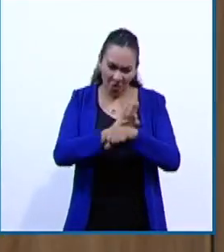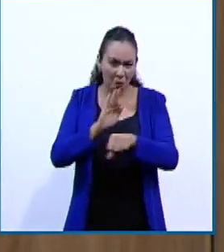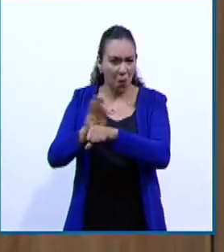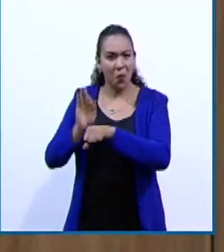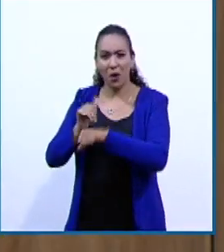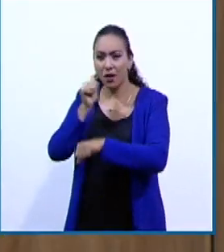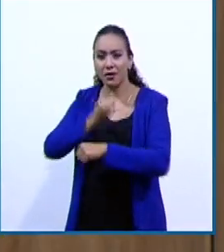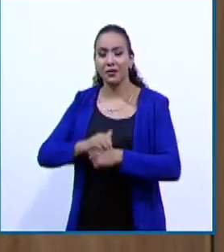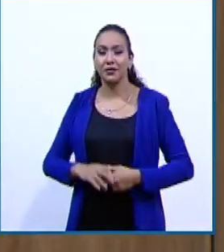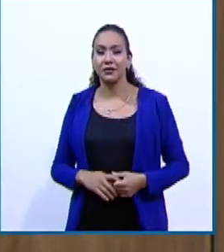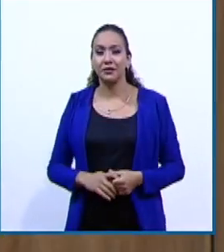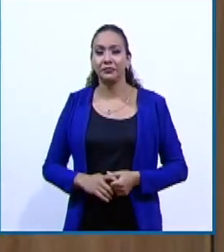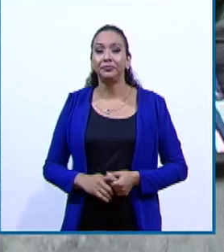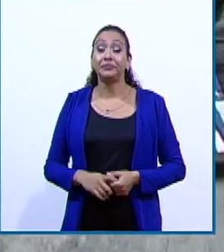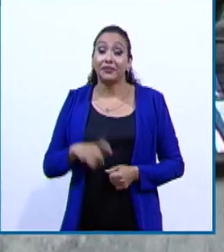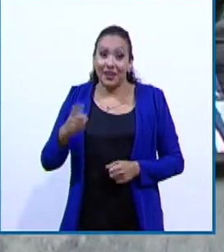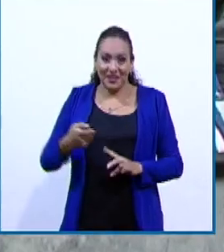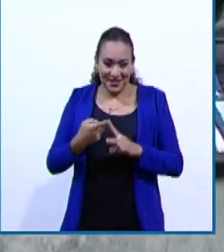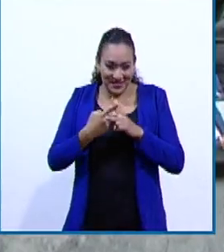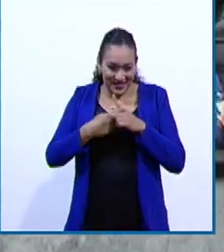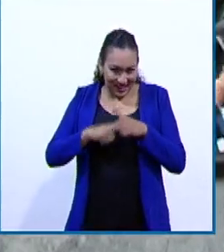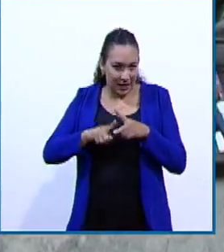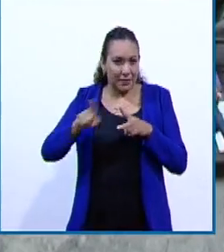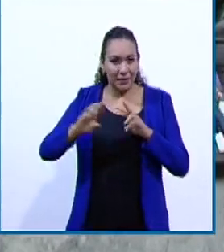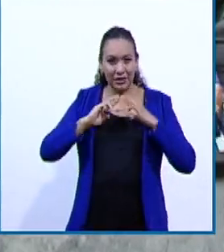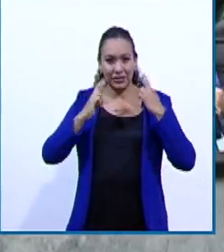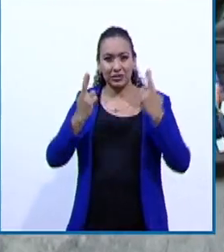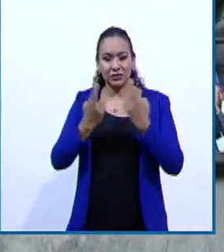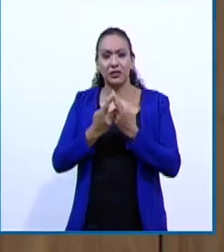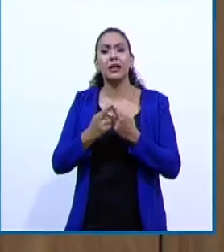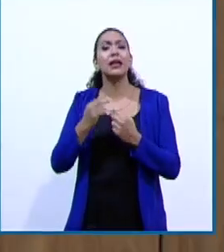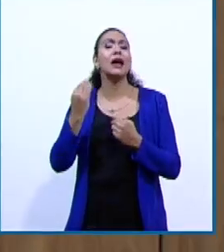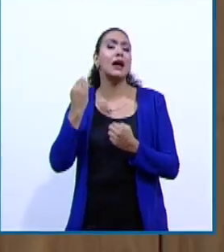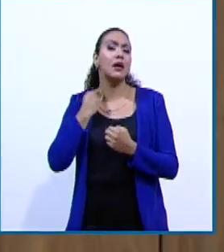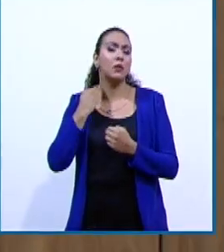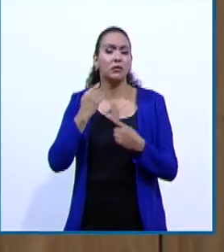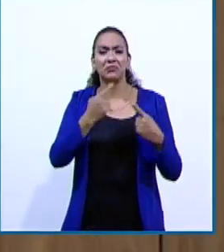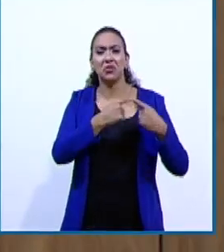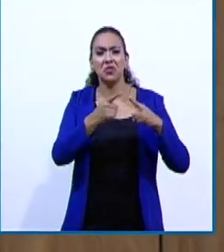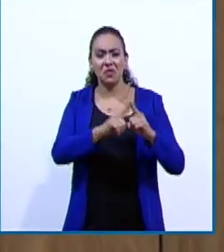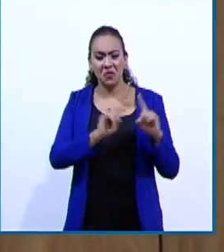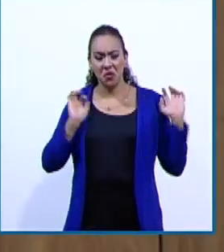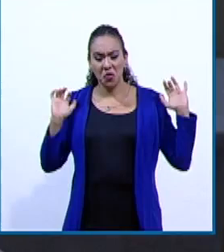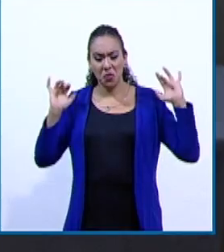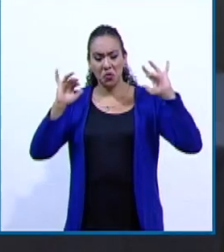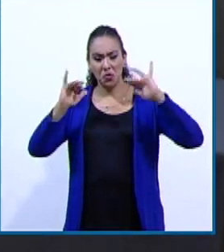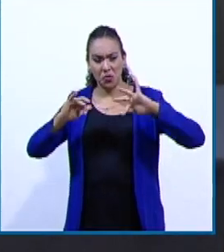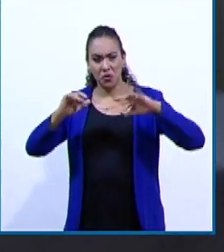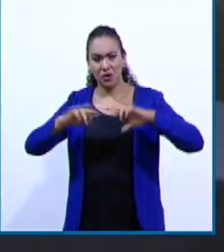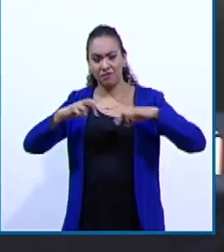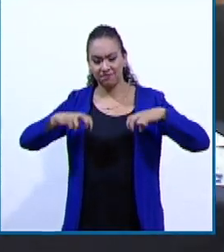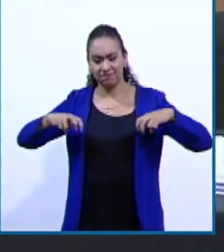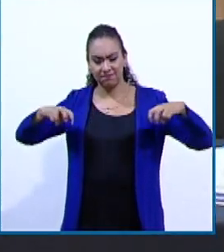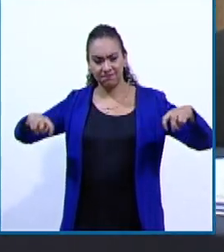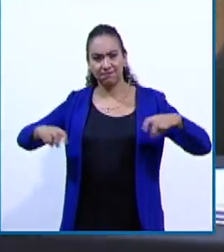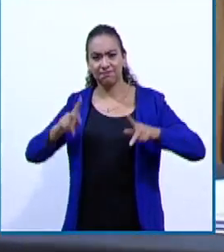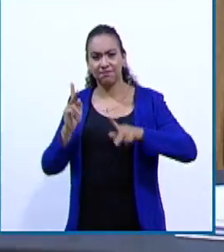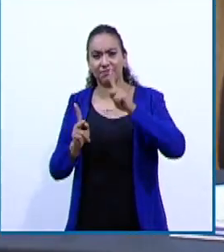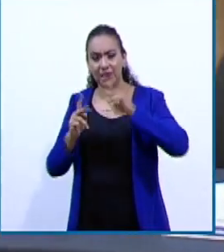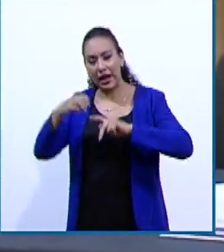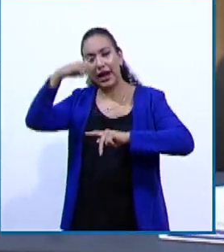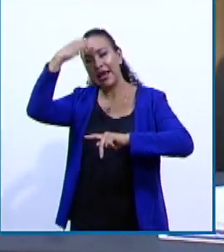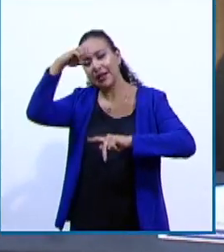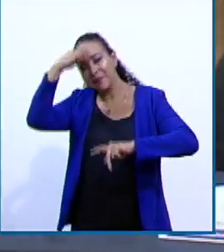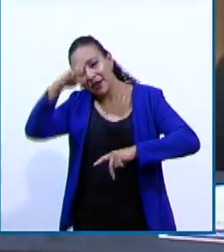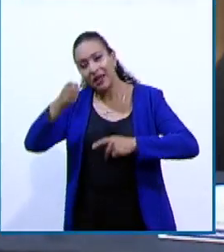Así comenzó este importante encuentro en el que defensoras y defensores públicos federales y locales intercambiarán